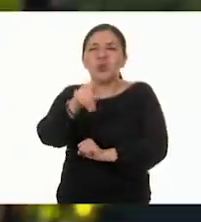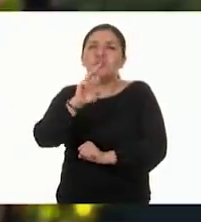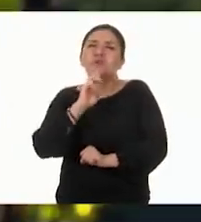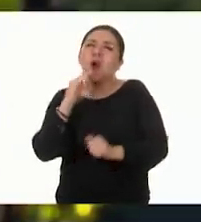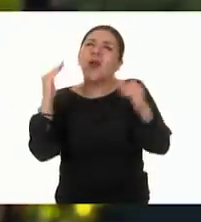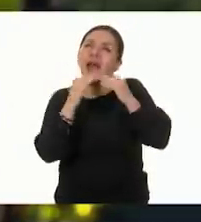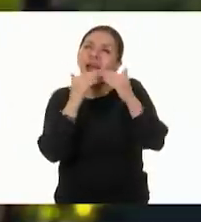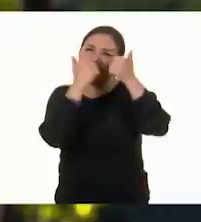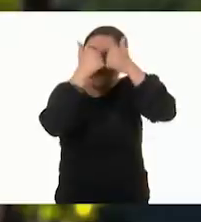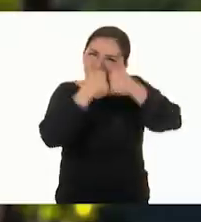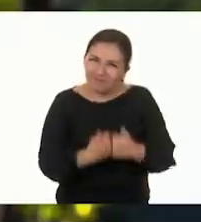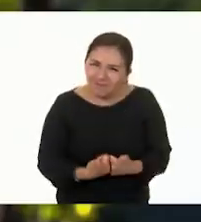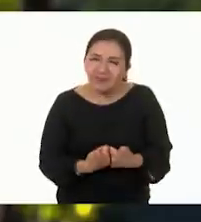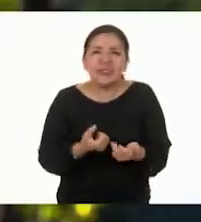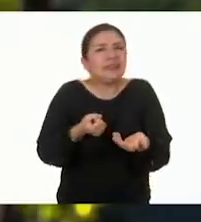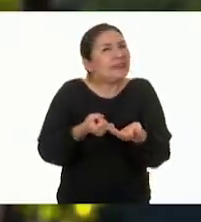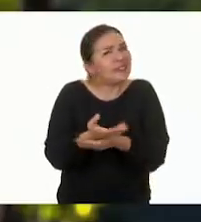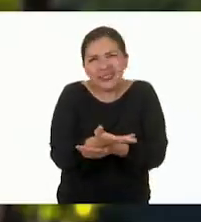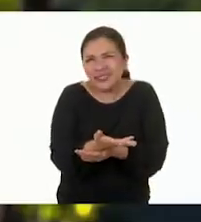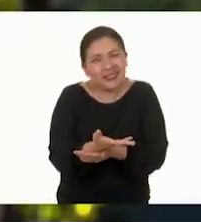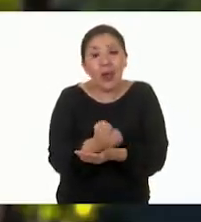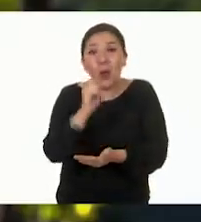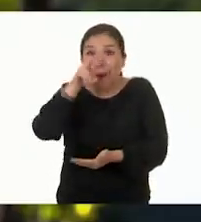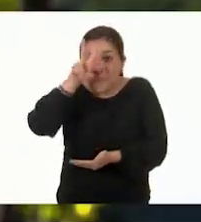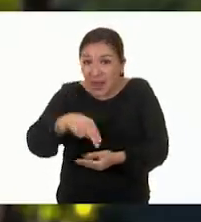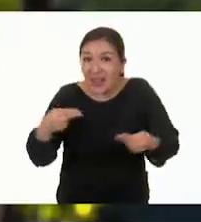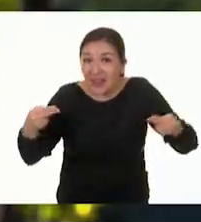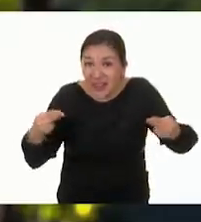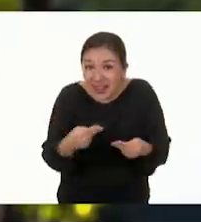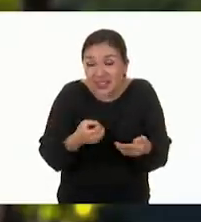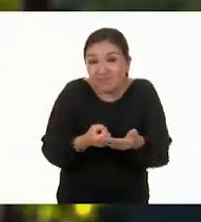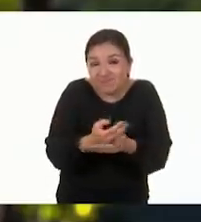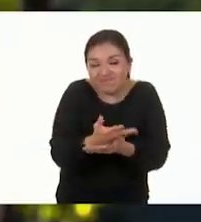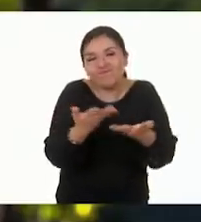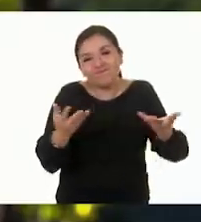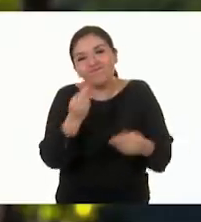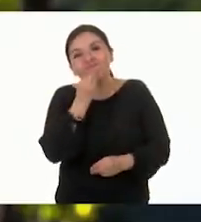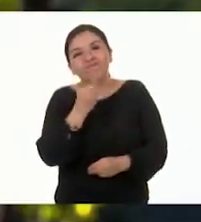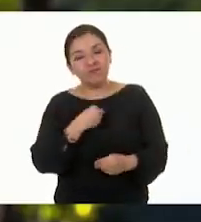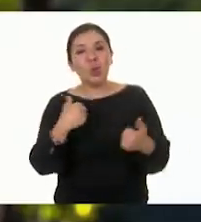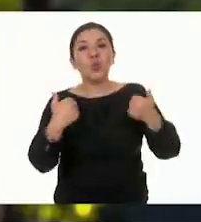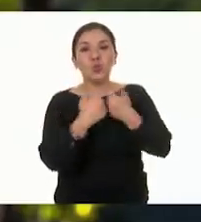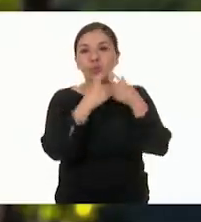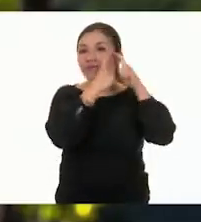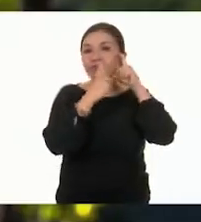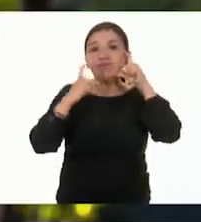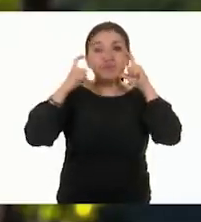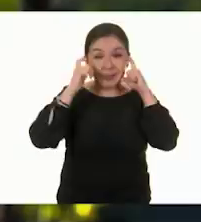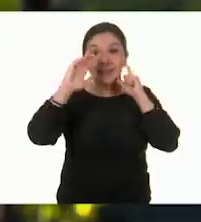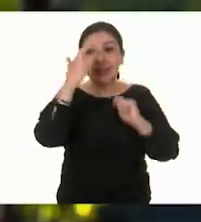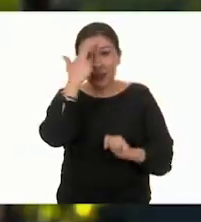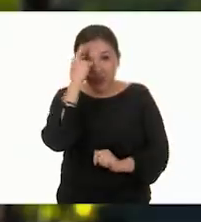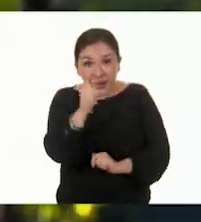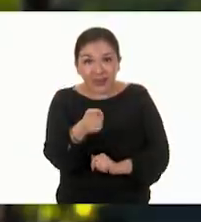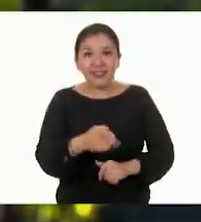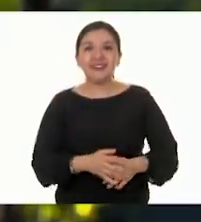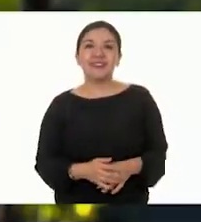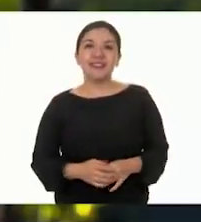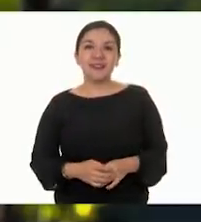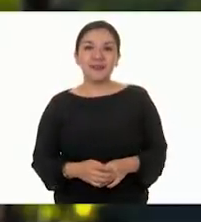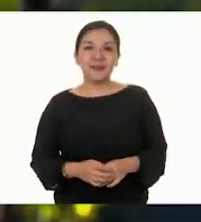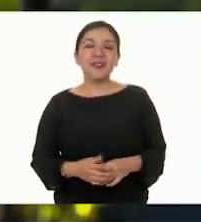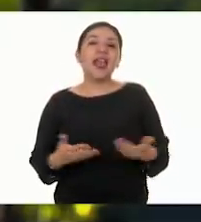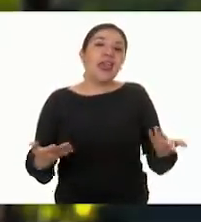no salir de casa a menos que sea muy necesario. Si lo haces, utiliza el